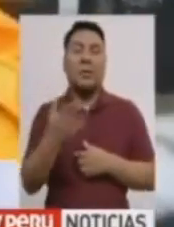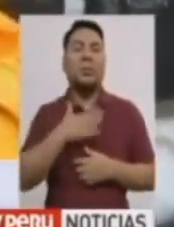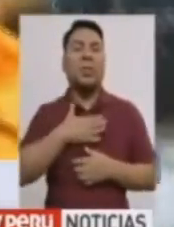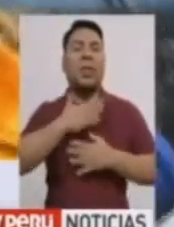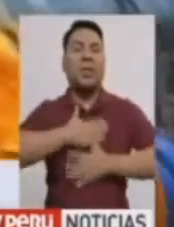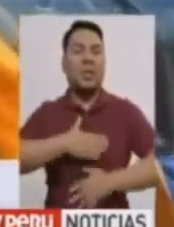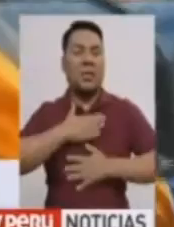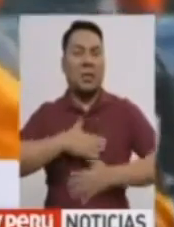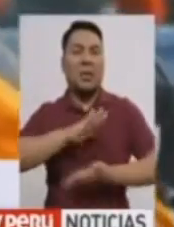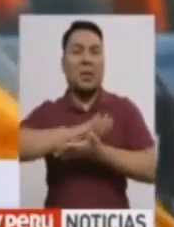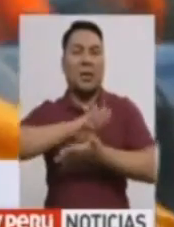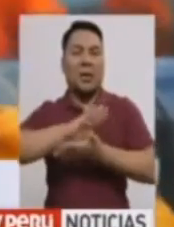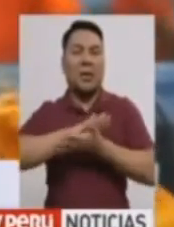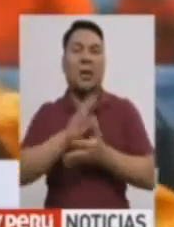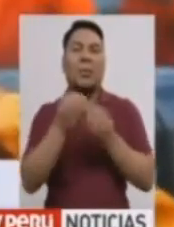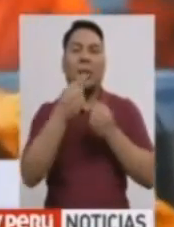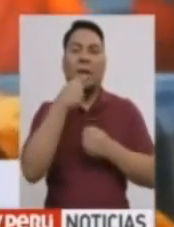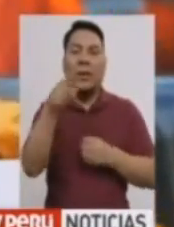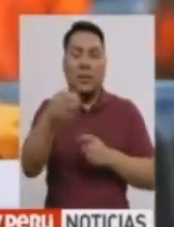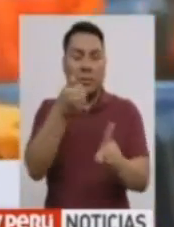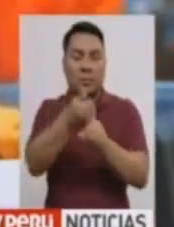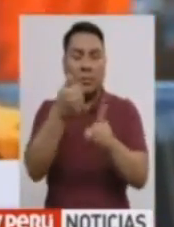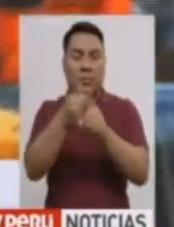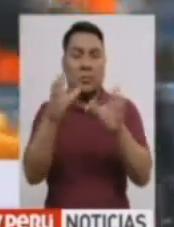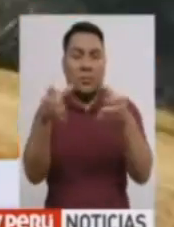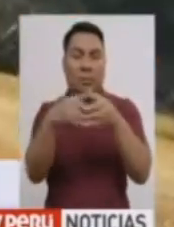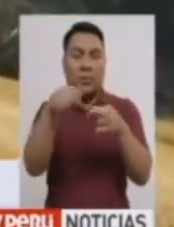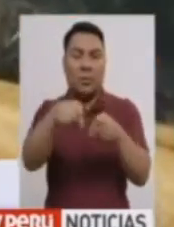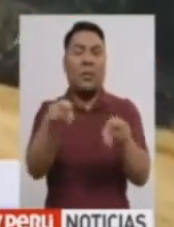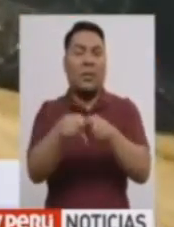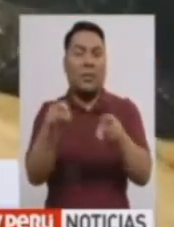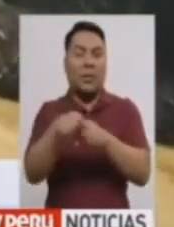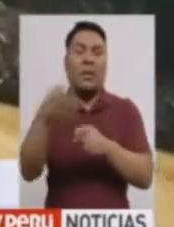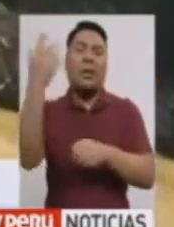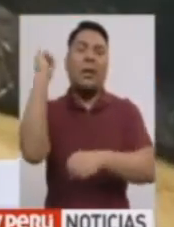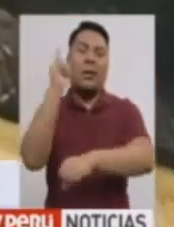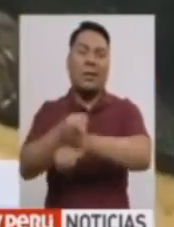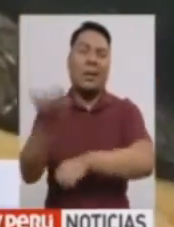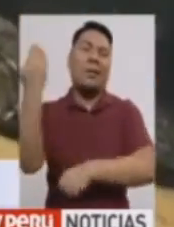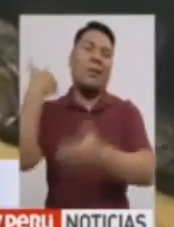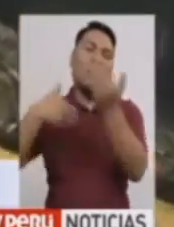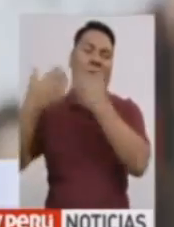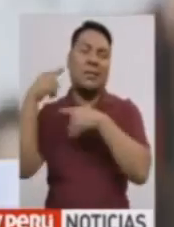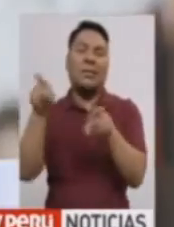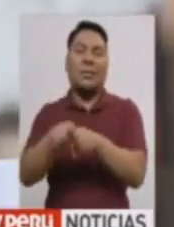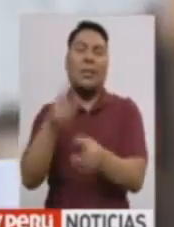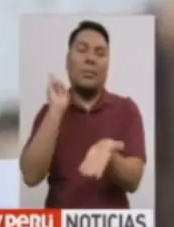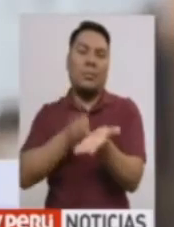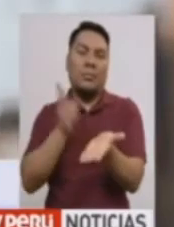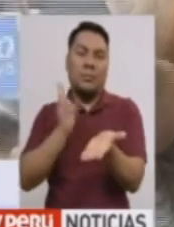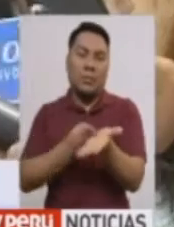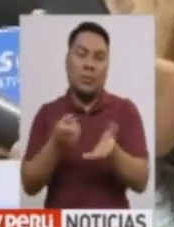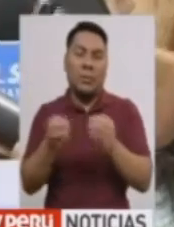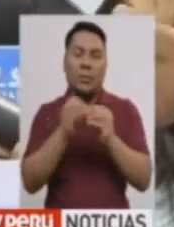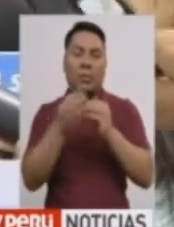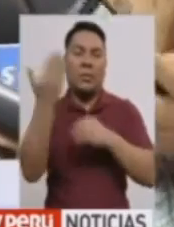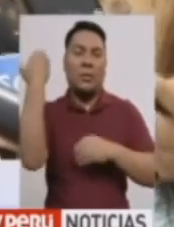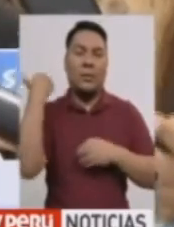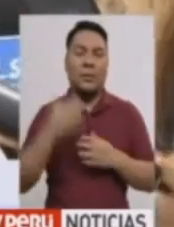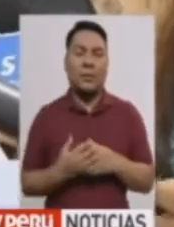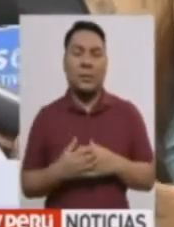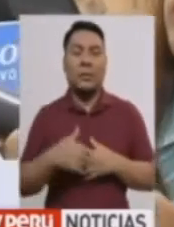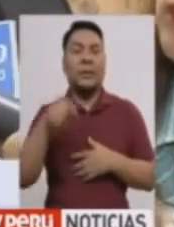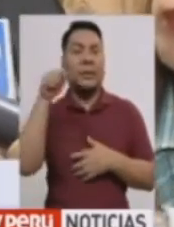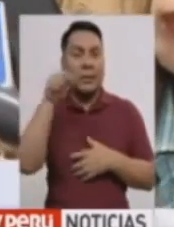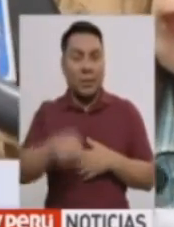según Mauricio Mulder fue la misma bancada que denunció años atrás irregularidades alrededor de la obra. Este es